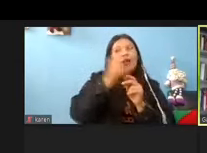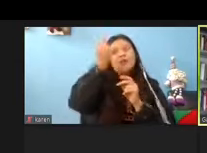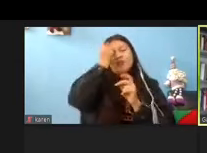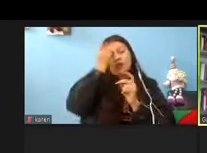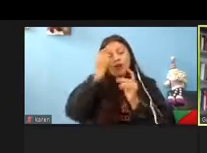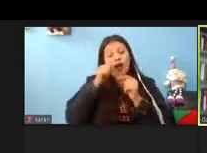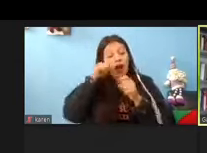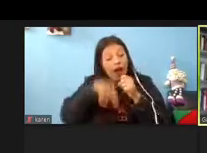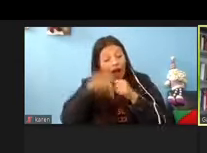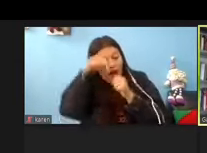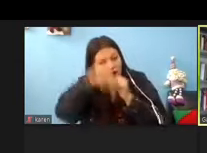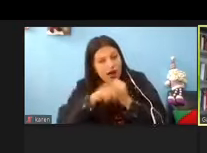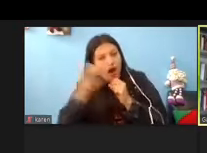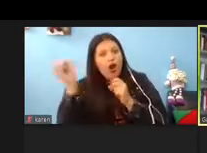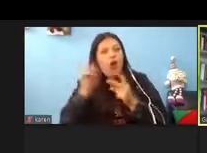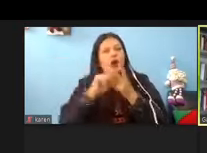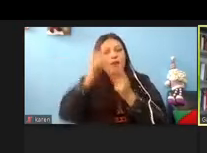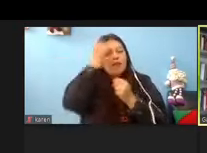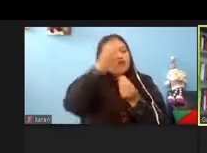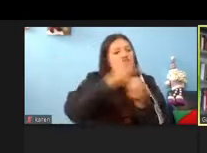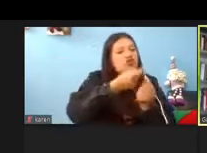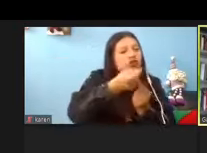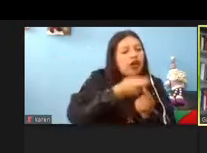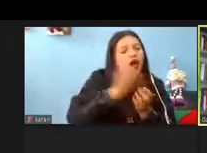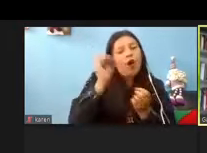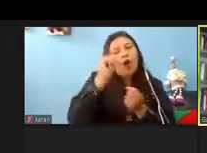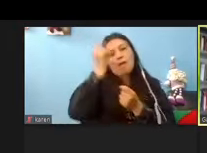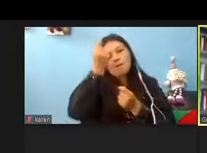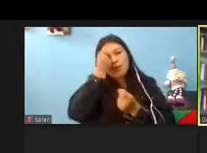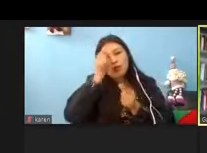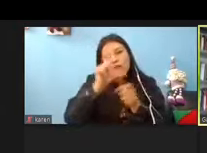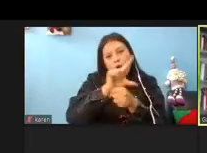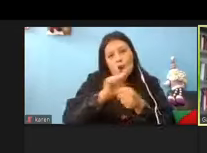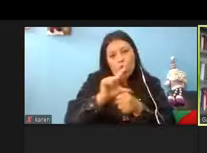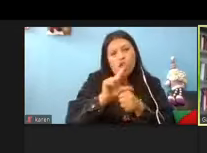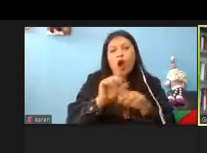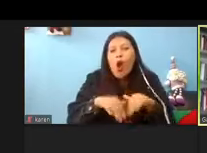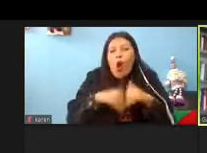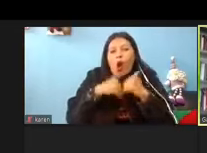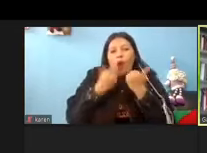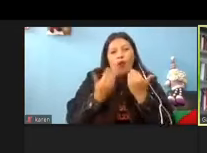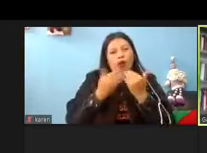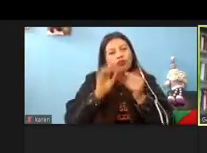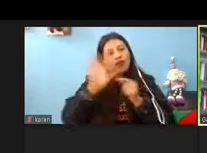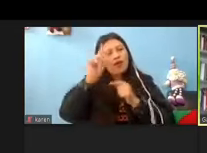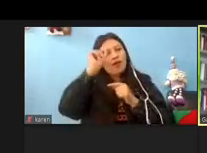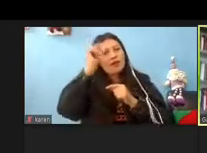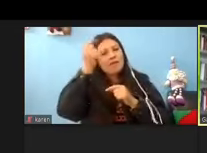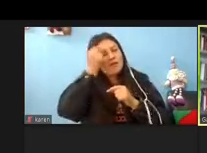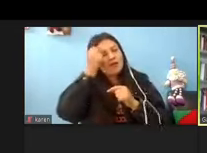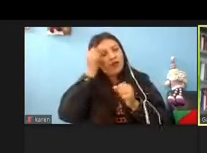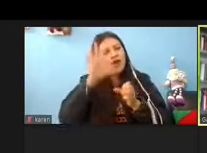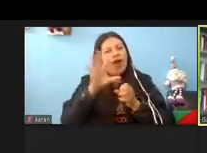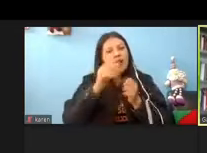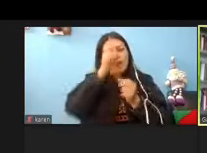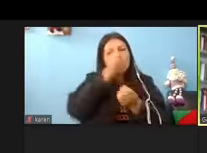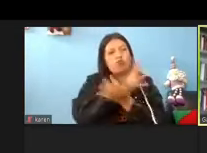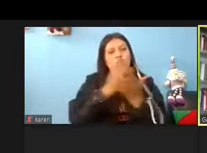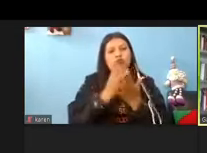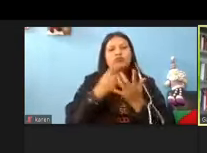memorias cercanas, memorias locales, cómo las memorias entonces plurales reclaman un